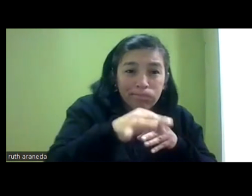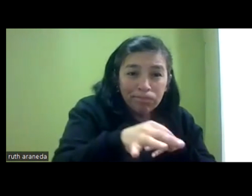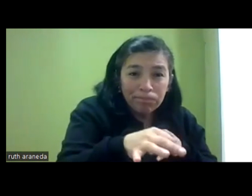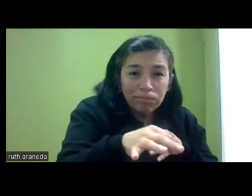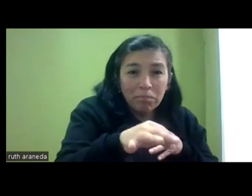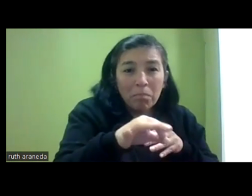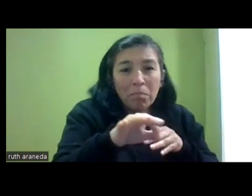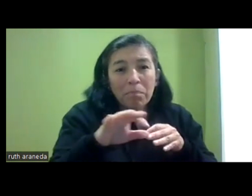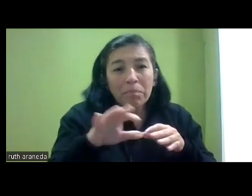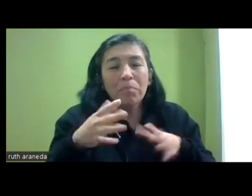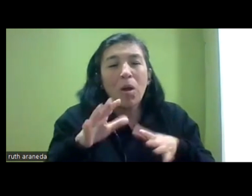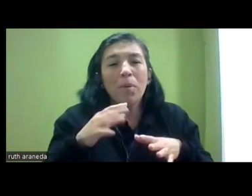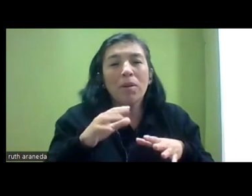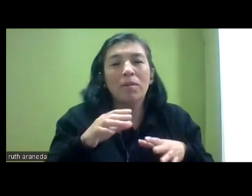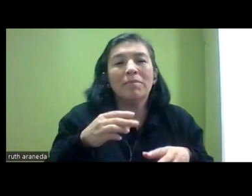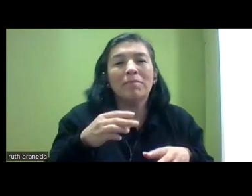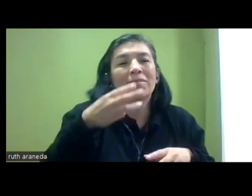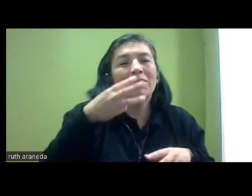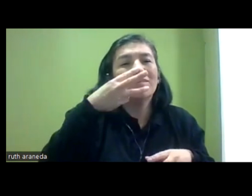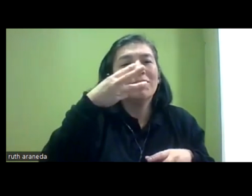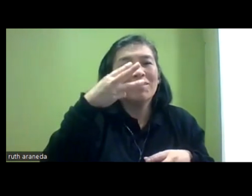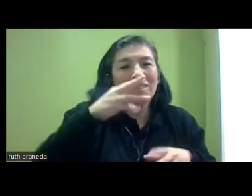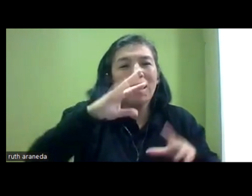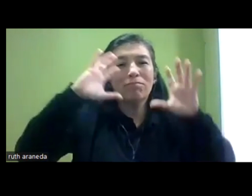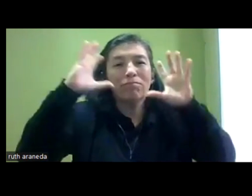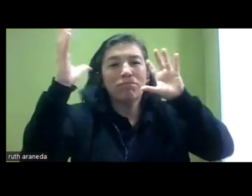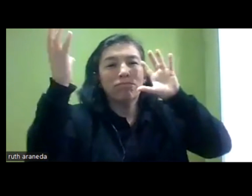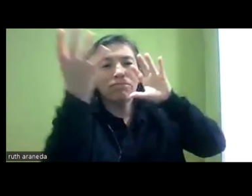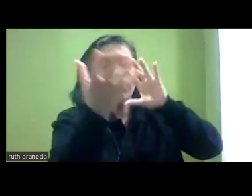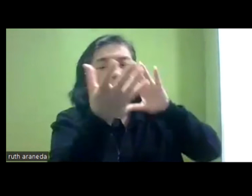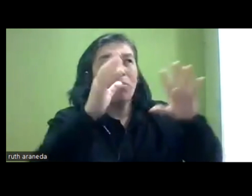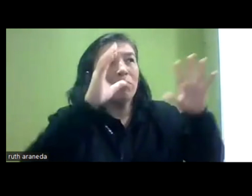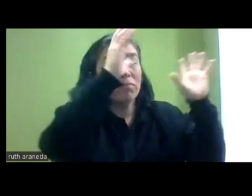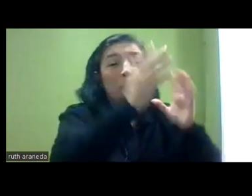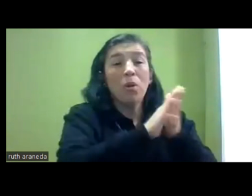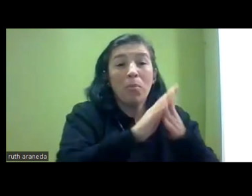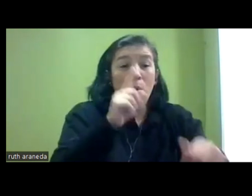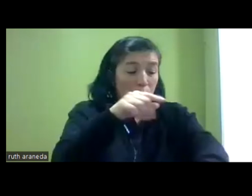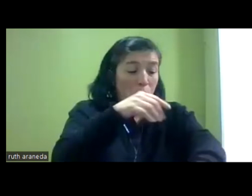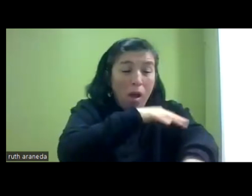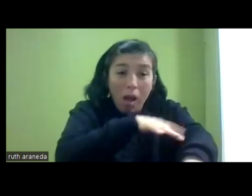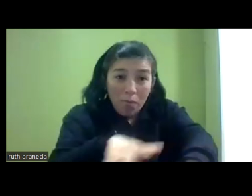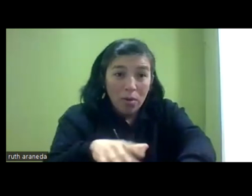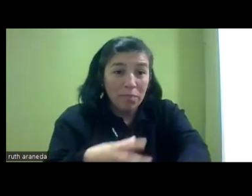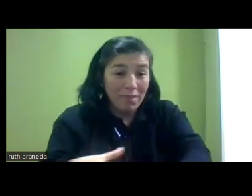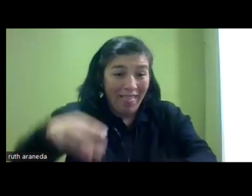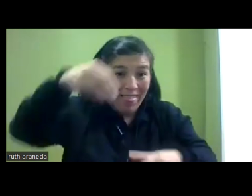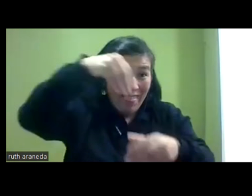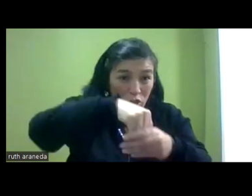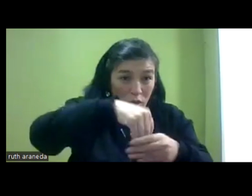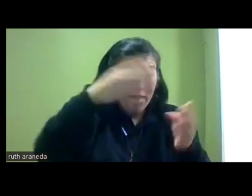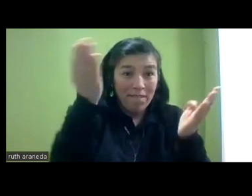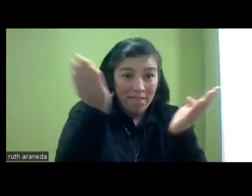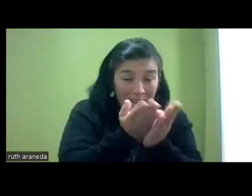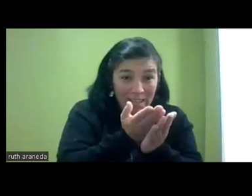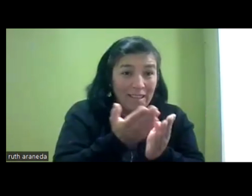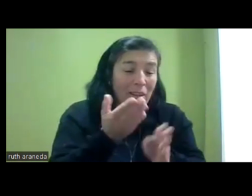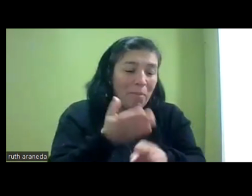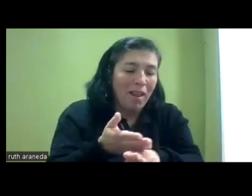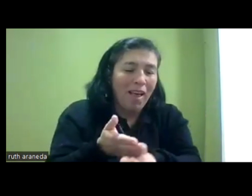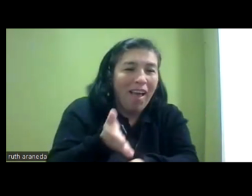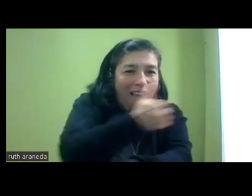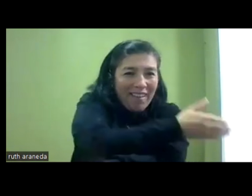menos 3 ecosistemas importantes. El costero, el interior de valles interiores y luego el de